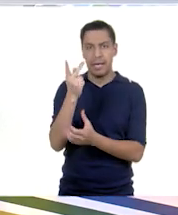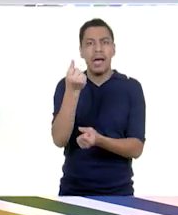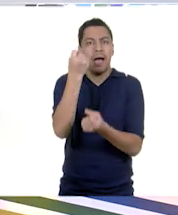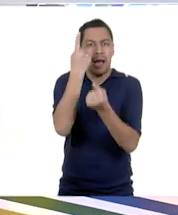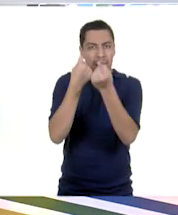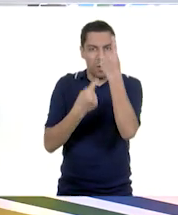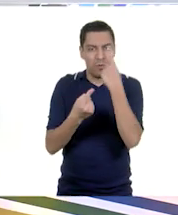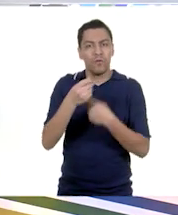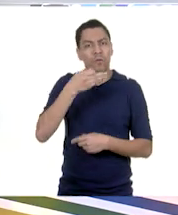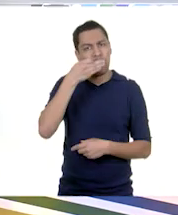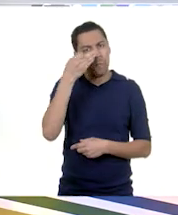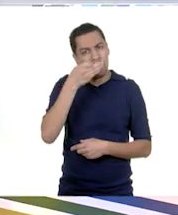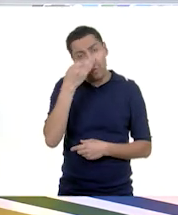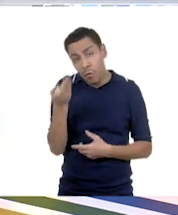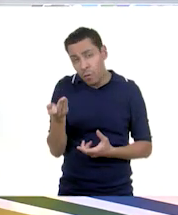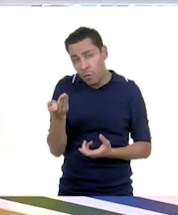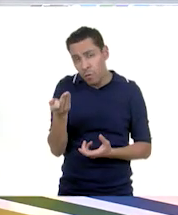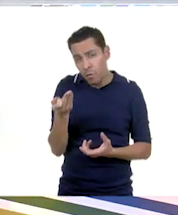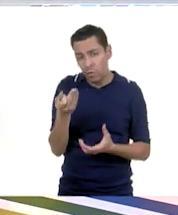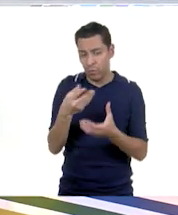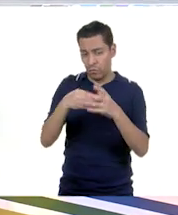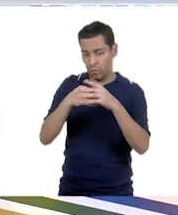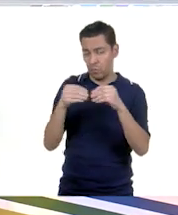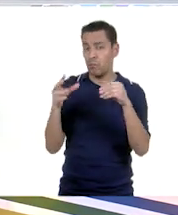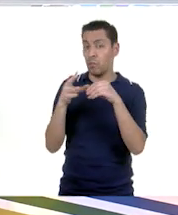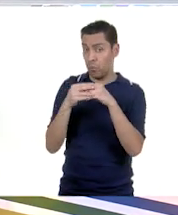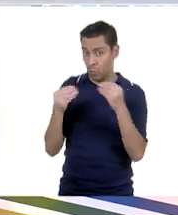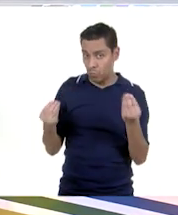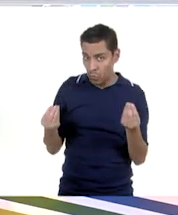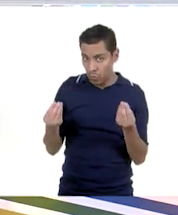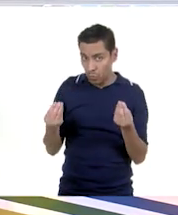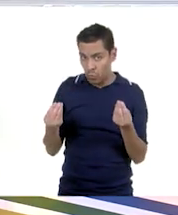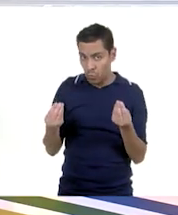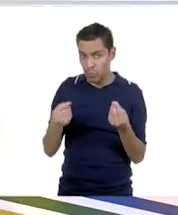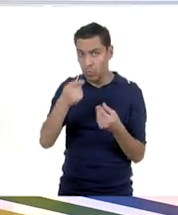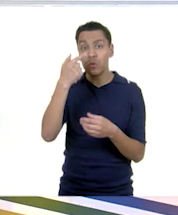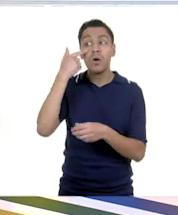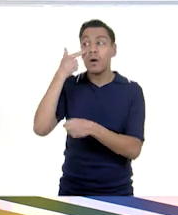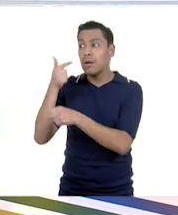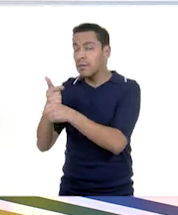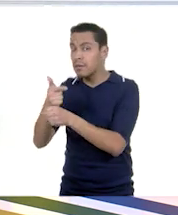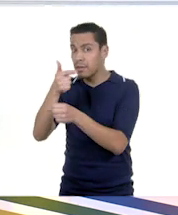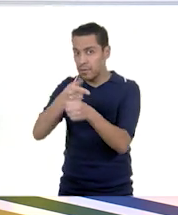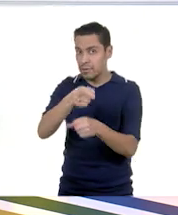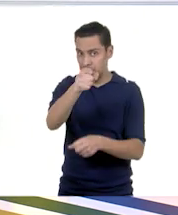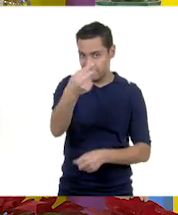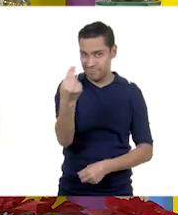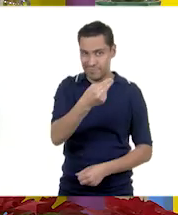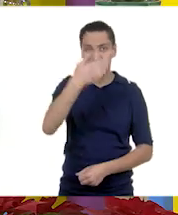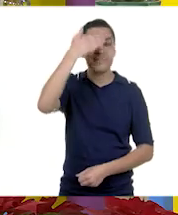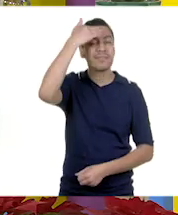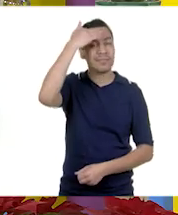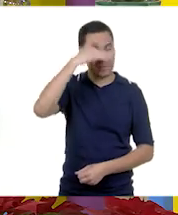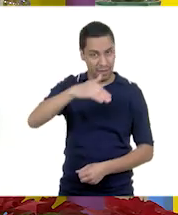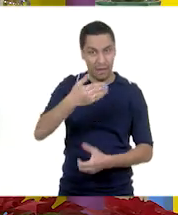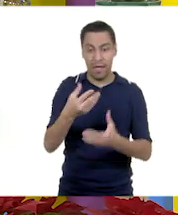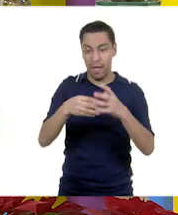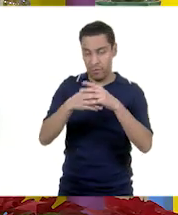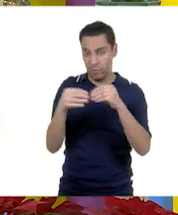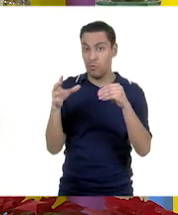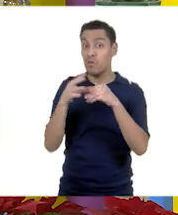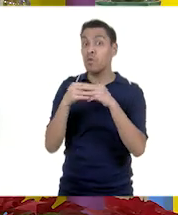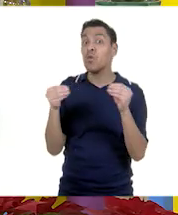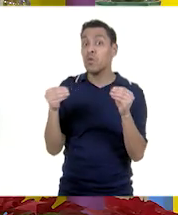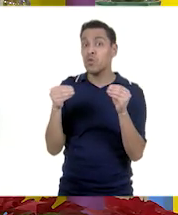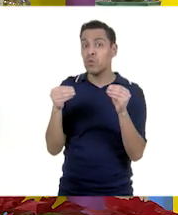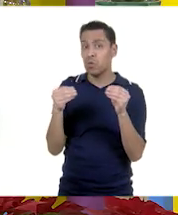Las que tienen flor no podríamos decir que es un fruto, ¿o sí también? Depende si lo tenemos, si da el fruto, sí. Si no, ajá, nada más